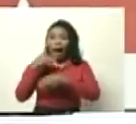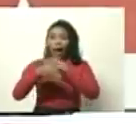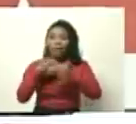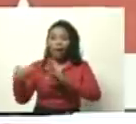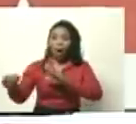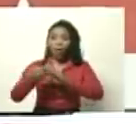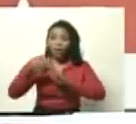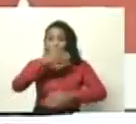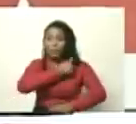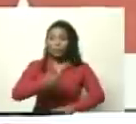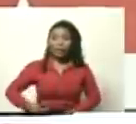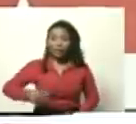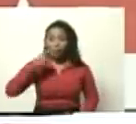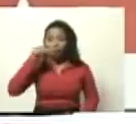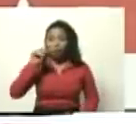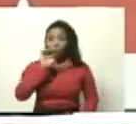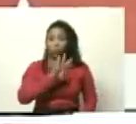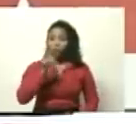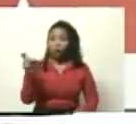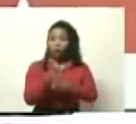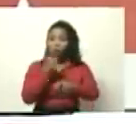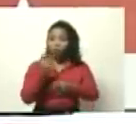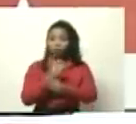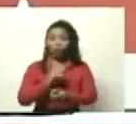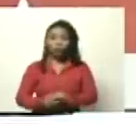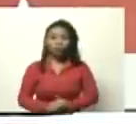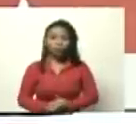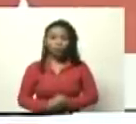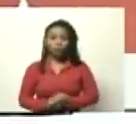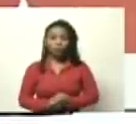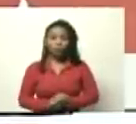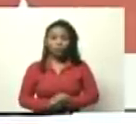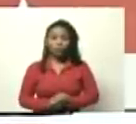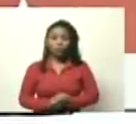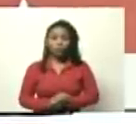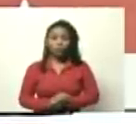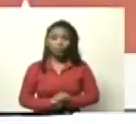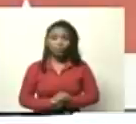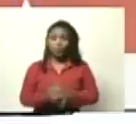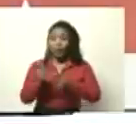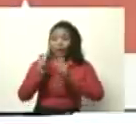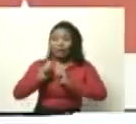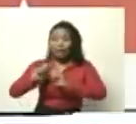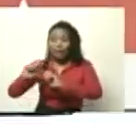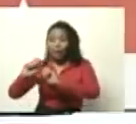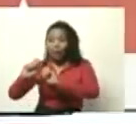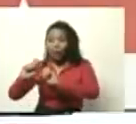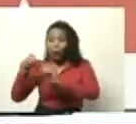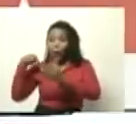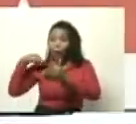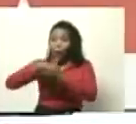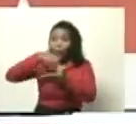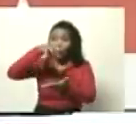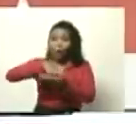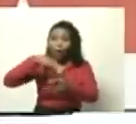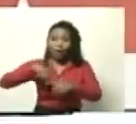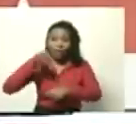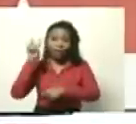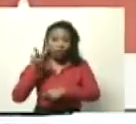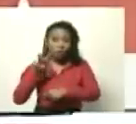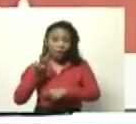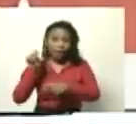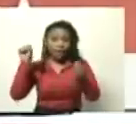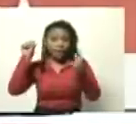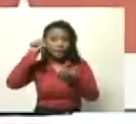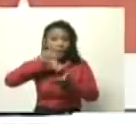el presidente Nicolás Maduro el 4 de agosto, los que han intentado golpes de Estado en Venezuela se entrenaron en Colombia,